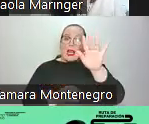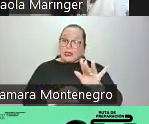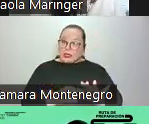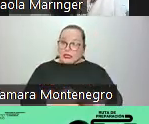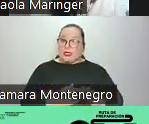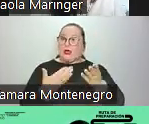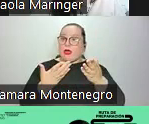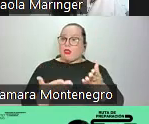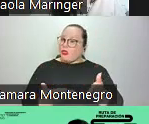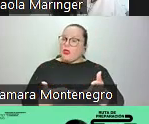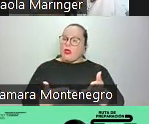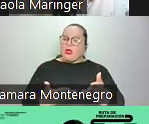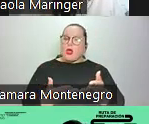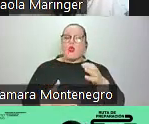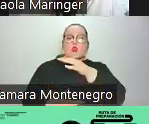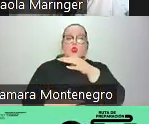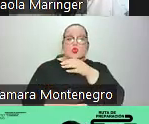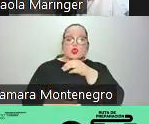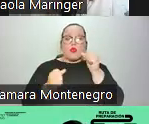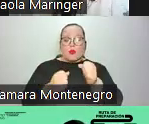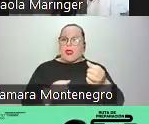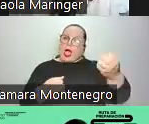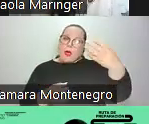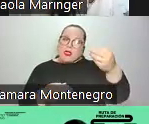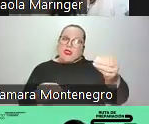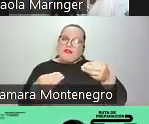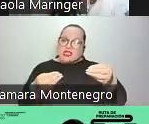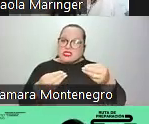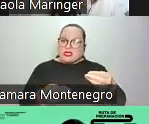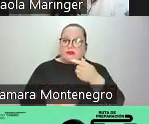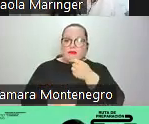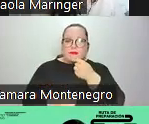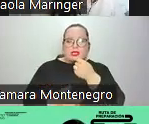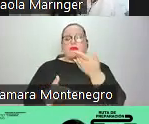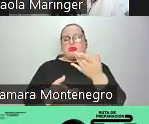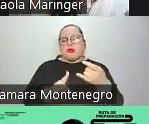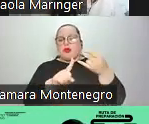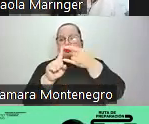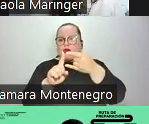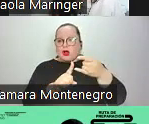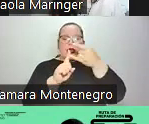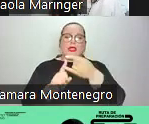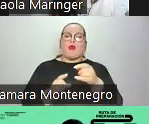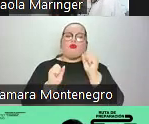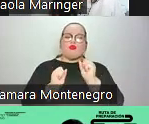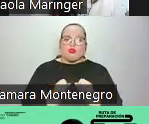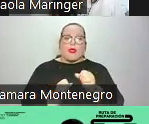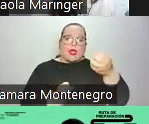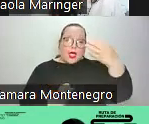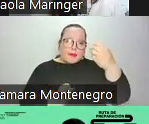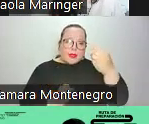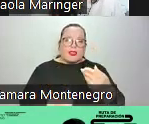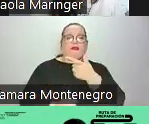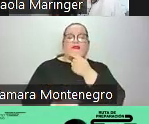dentro de sus características, encontrarán un aprendizaje flexible al ser online. Esta experiencia de aprendizaje moderno, de fácil